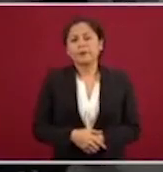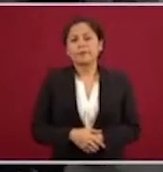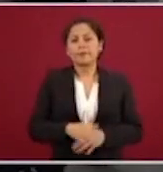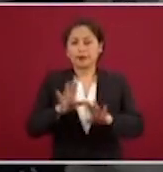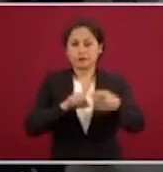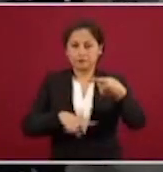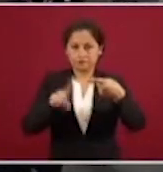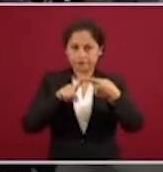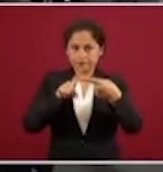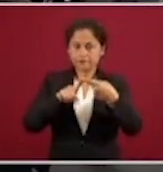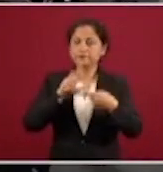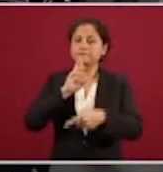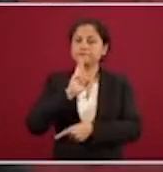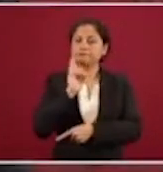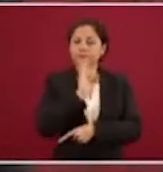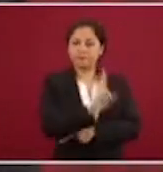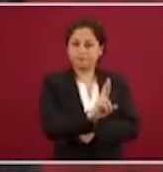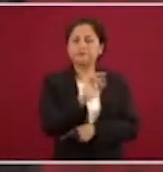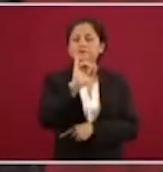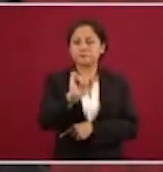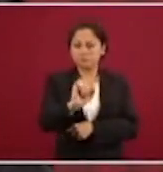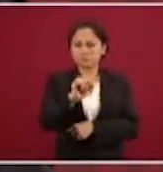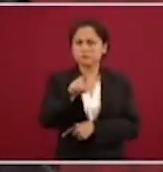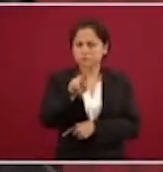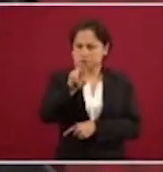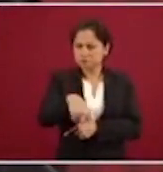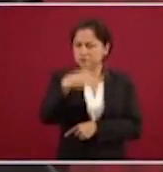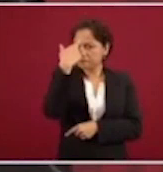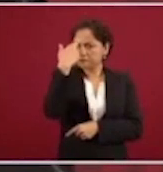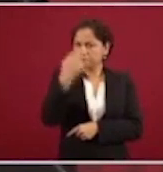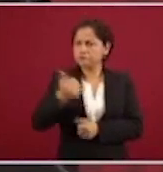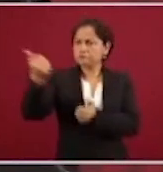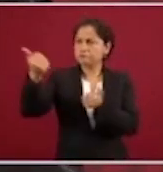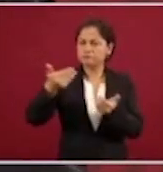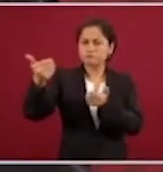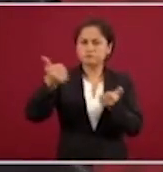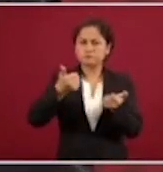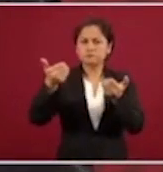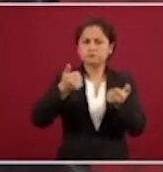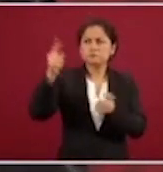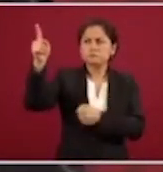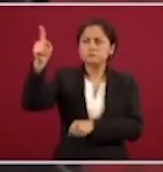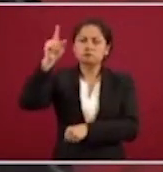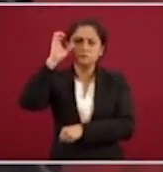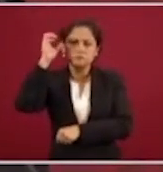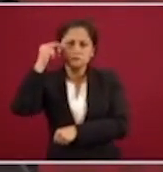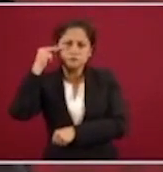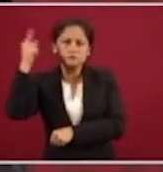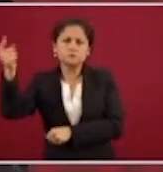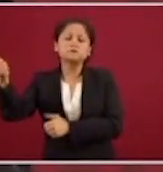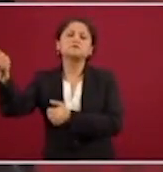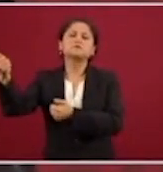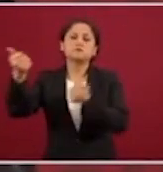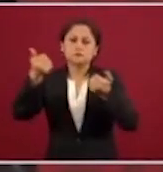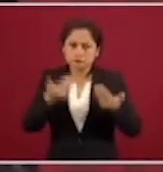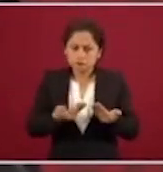estoy llegando equipo material médico de china le agradecemos mucho al